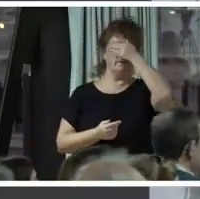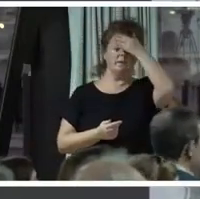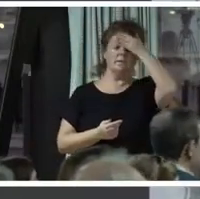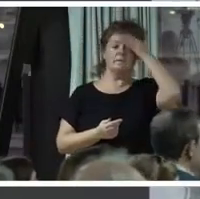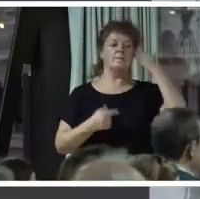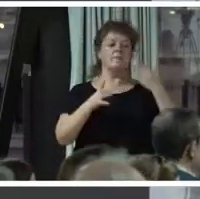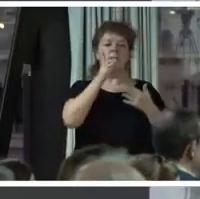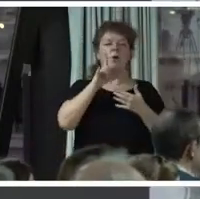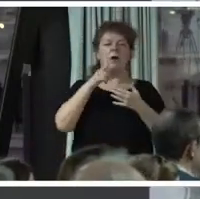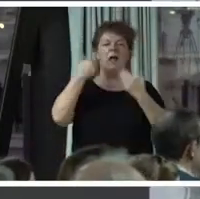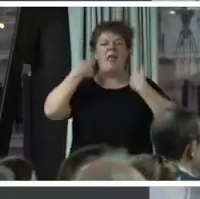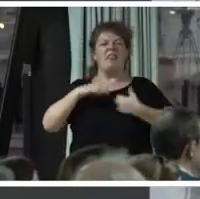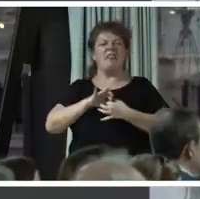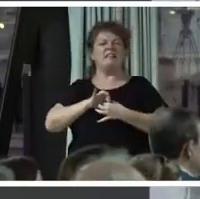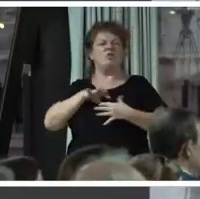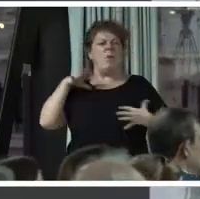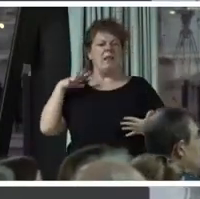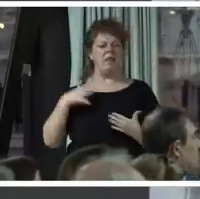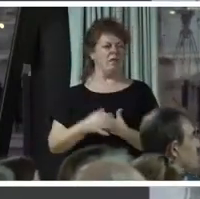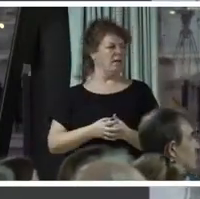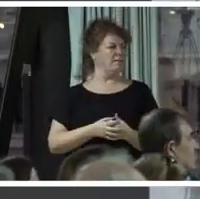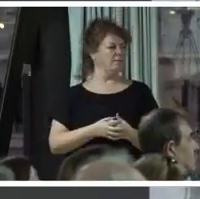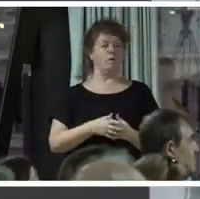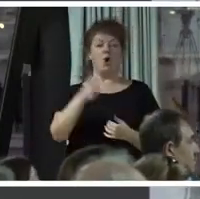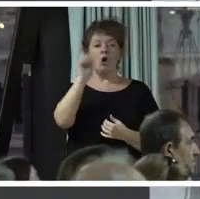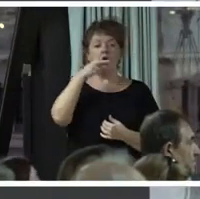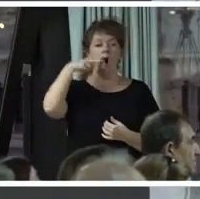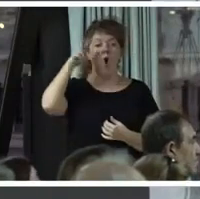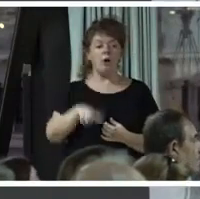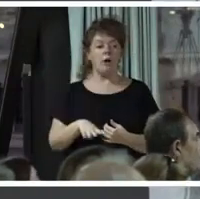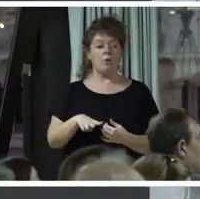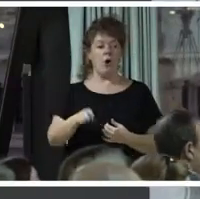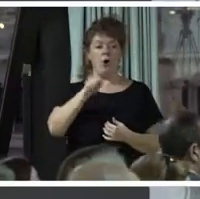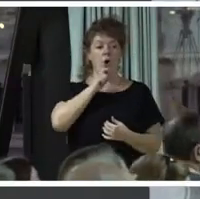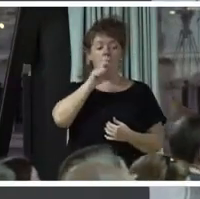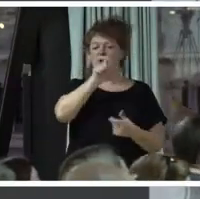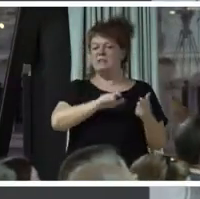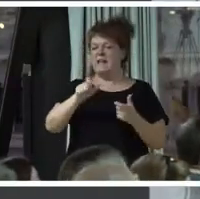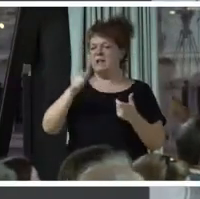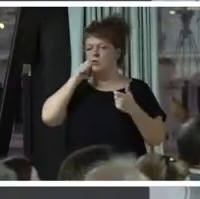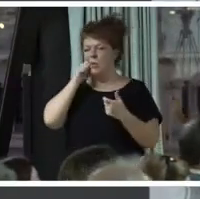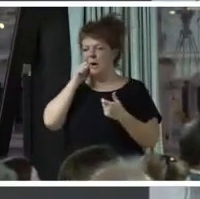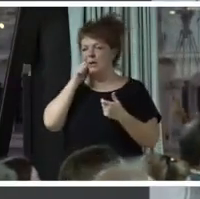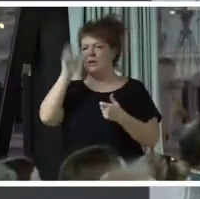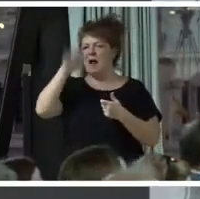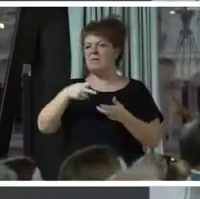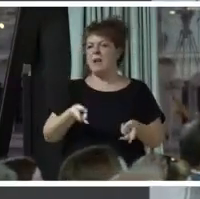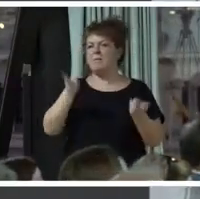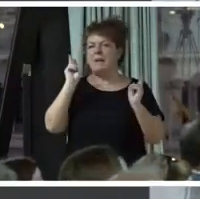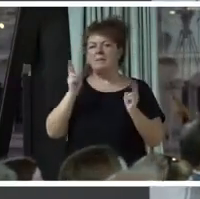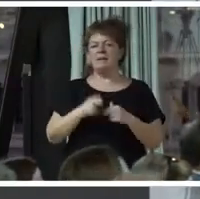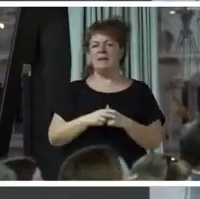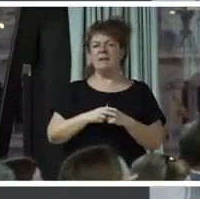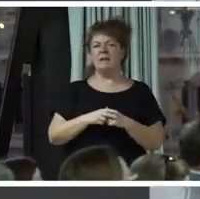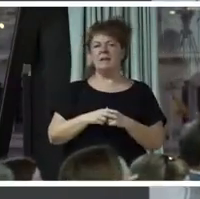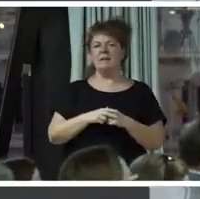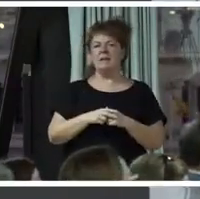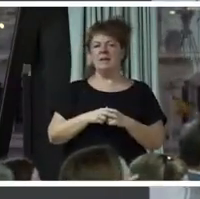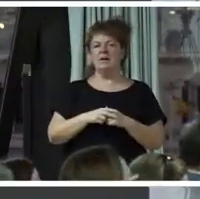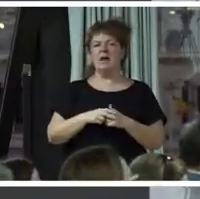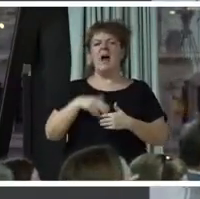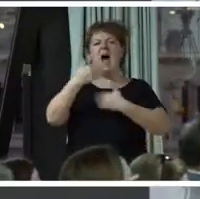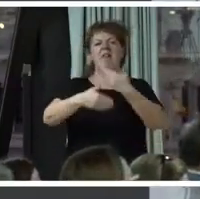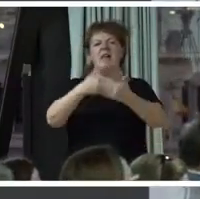porque esa deshumanización esa no reconocimiento como seres humanos es lo que permite que se lleve